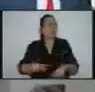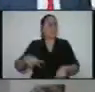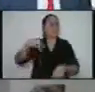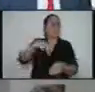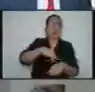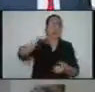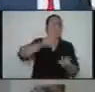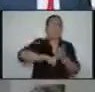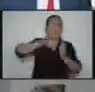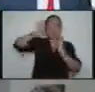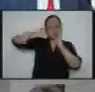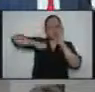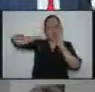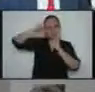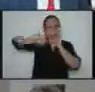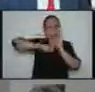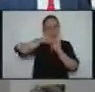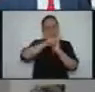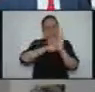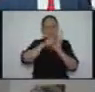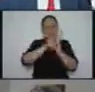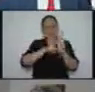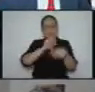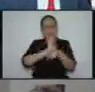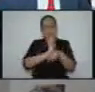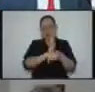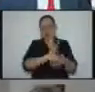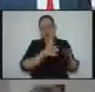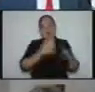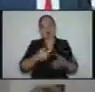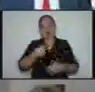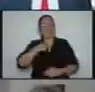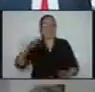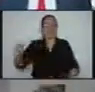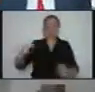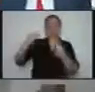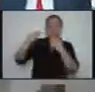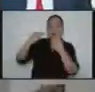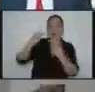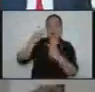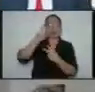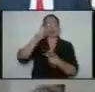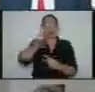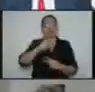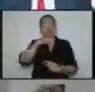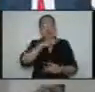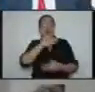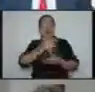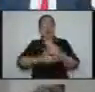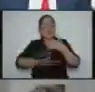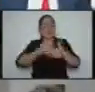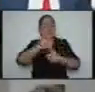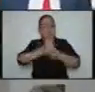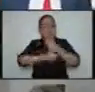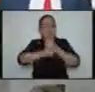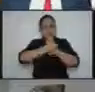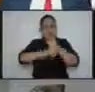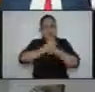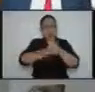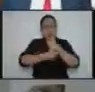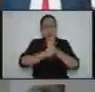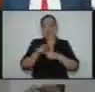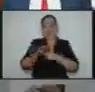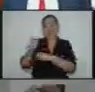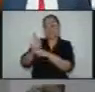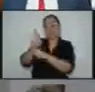y posicionar su imagen ante la ciudadanía, con un posible impacto en la equidad del proceso electoral actual, ya que su